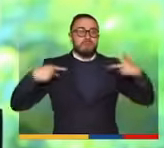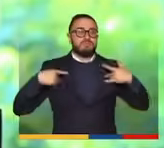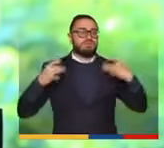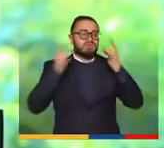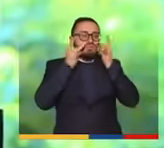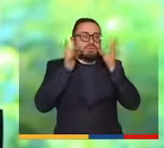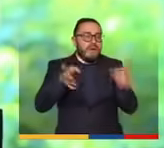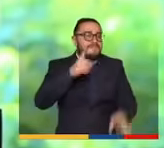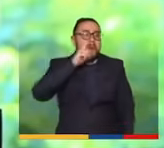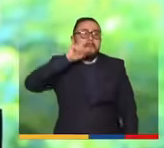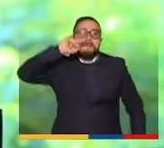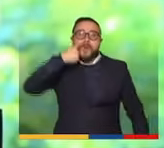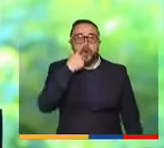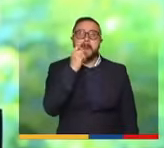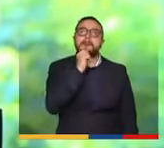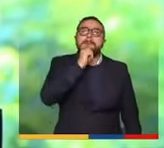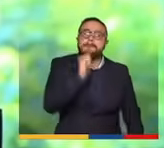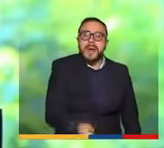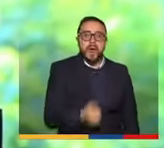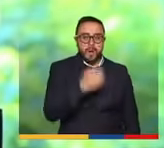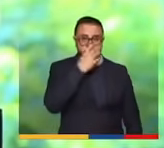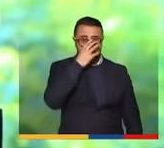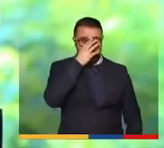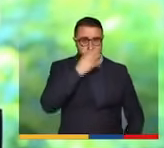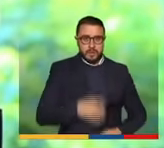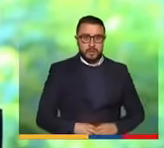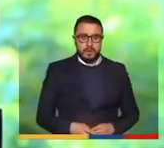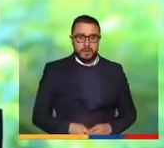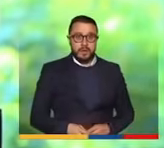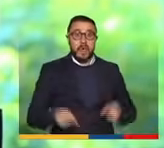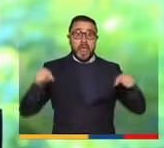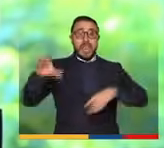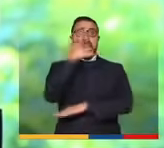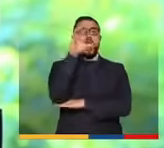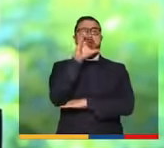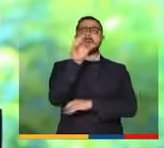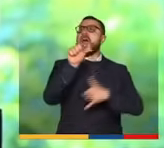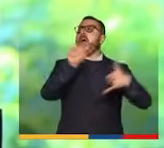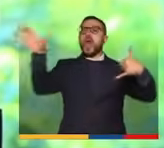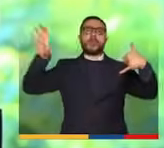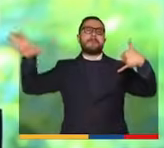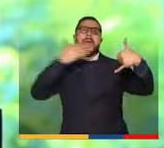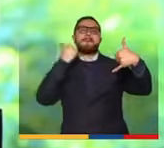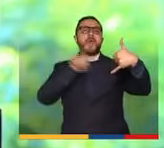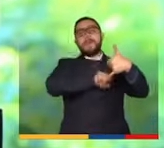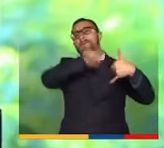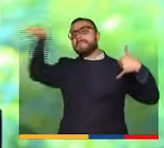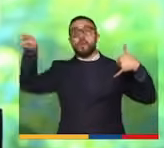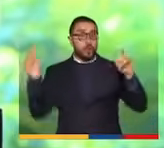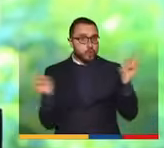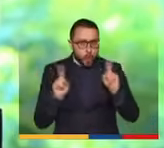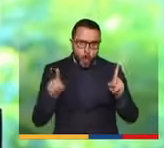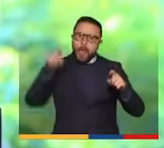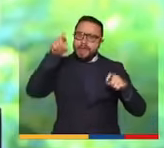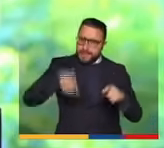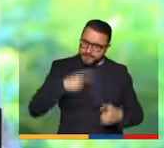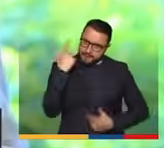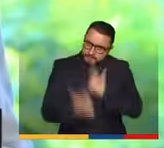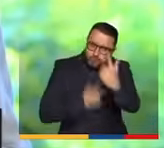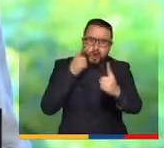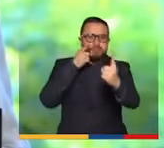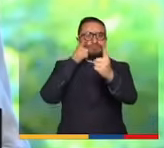tremendamente aburridora. No hay que irse de este país, hay que luchar por este